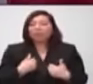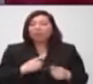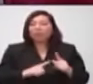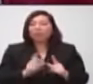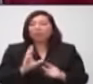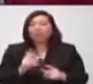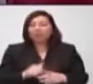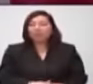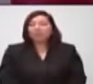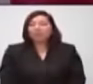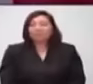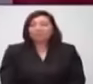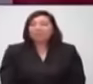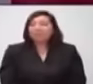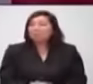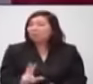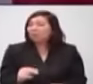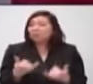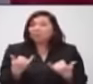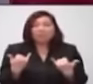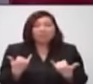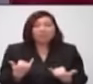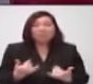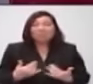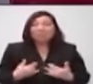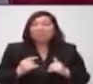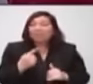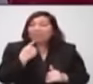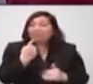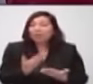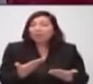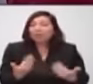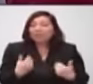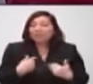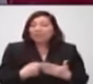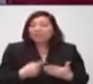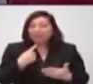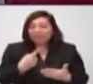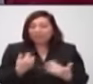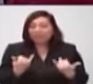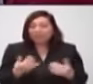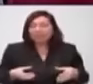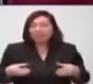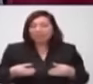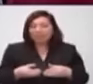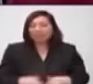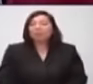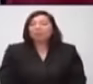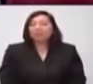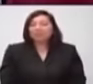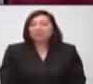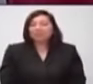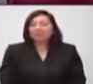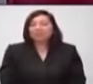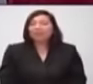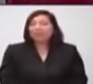algunos ladrones. Pero no por eso se puede dejar de decir las cosas que se tienen que decir en esta comisión, señor presidente,